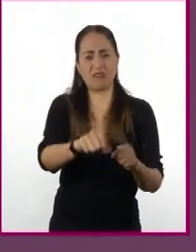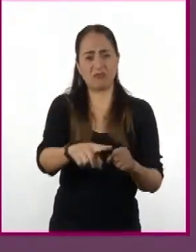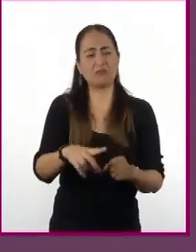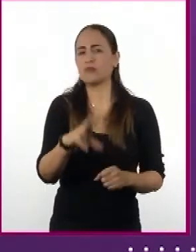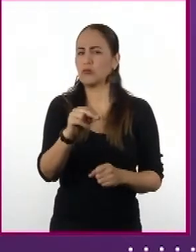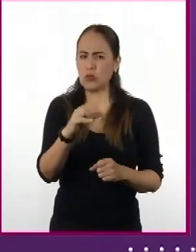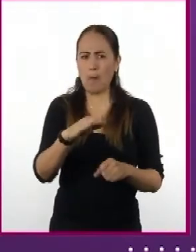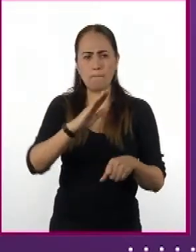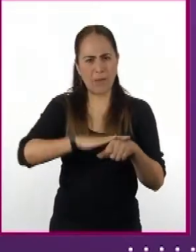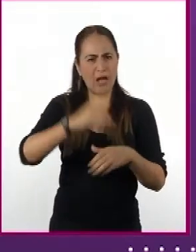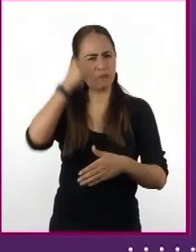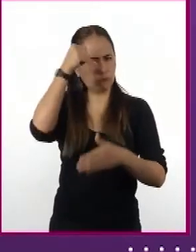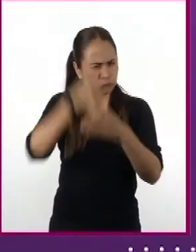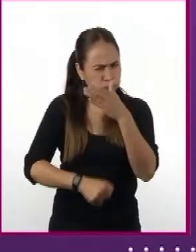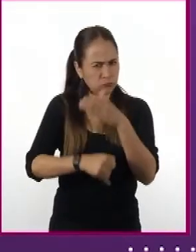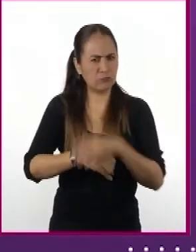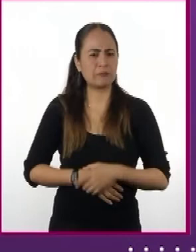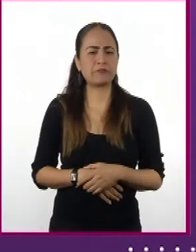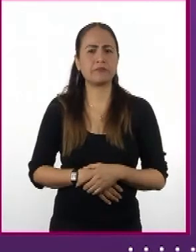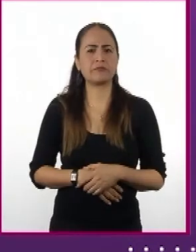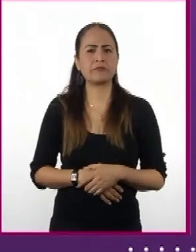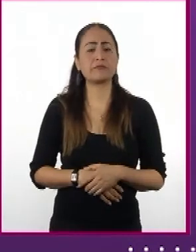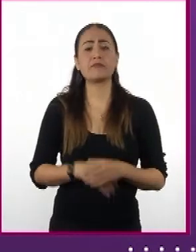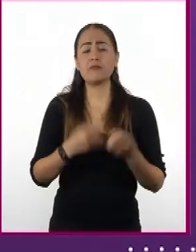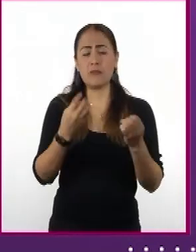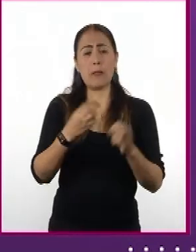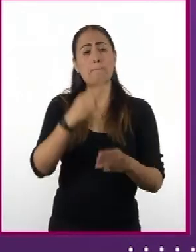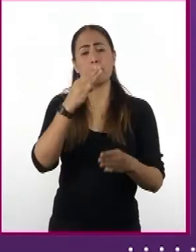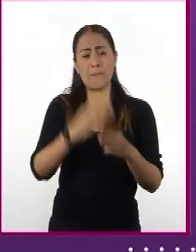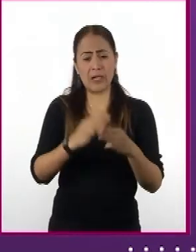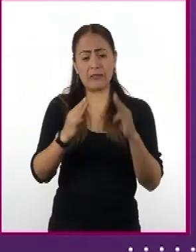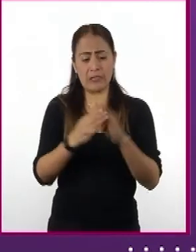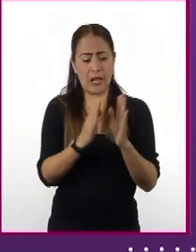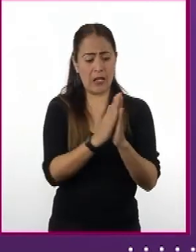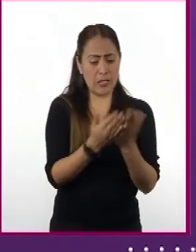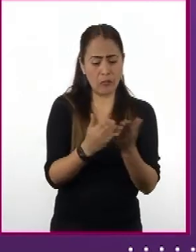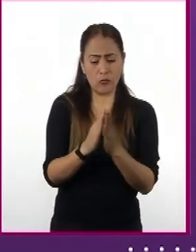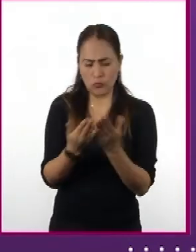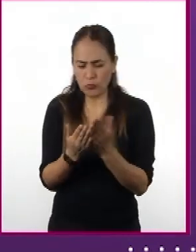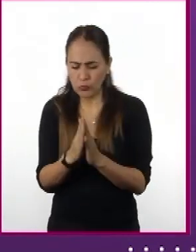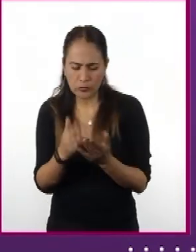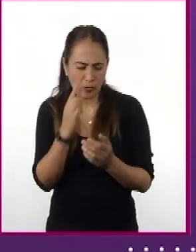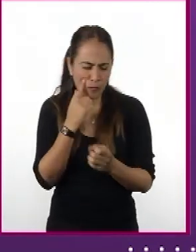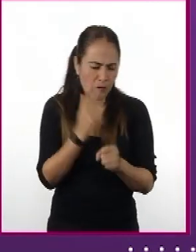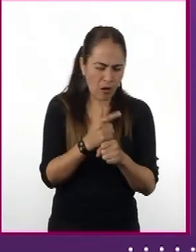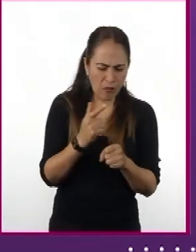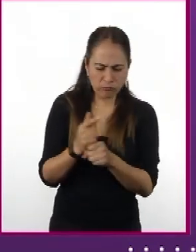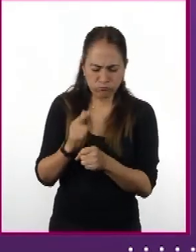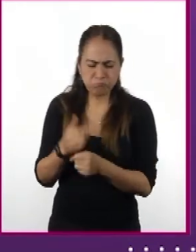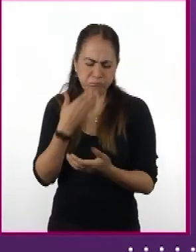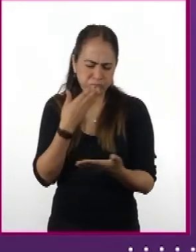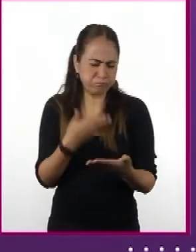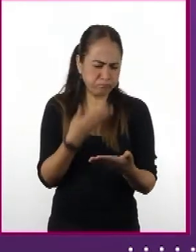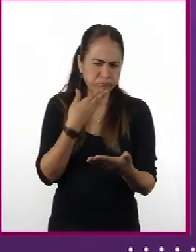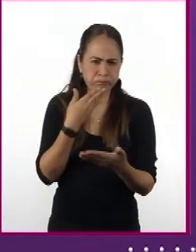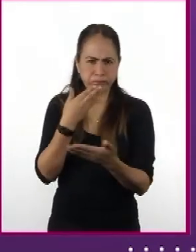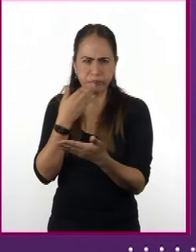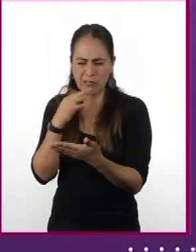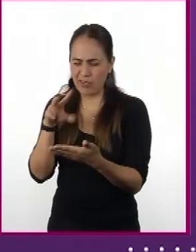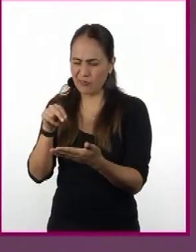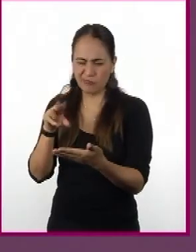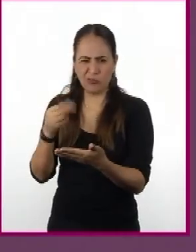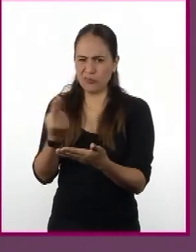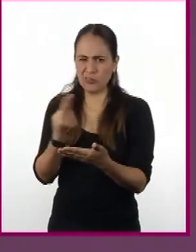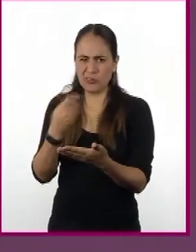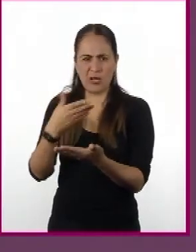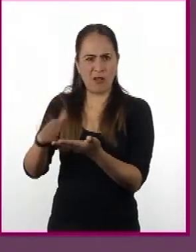es decir, la selección del material definitivo, mediante la eliminación de todo aquello que sea superfluo o